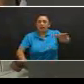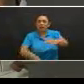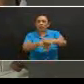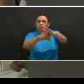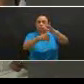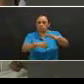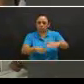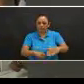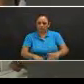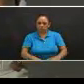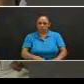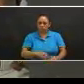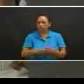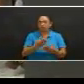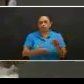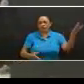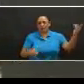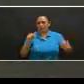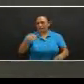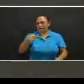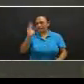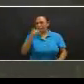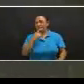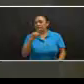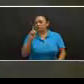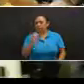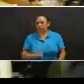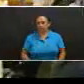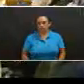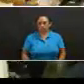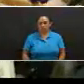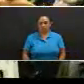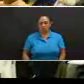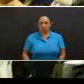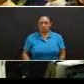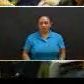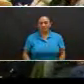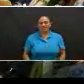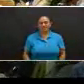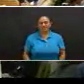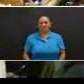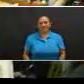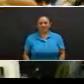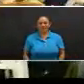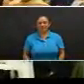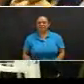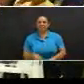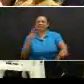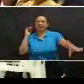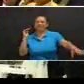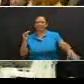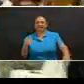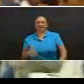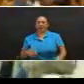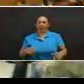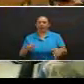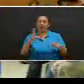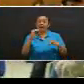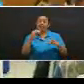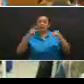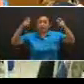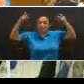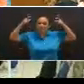Sáquese, sáquese de aquí, la de haber dicho. Es que cuando se hablaba mexicano. Sáquese, le decía.